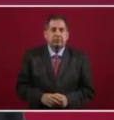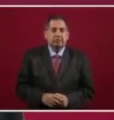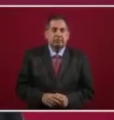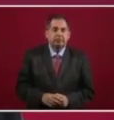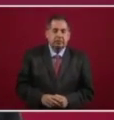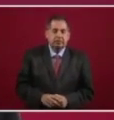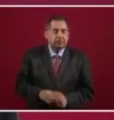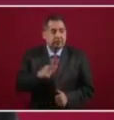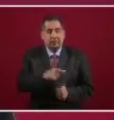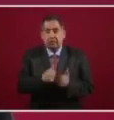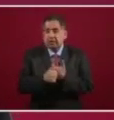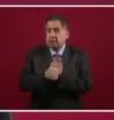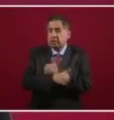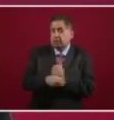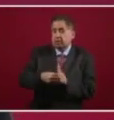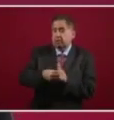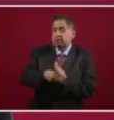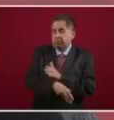Han guardado